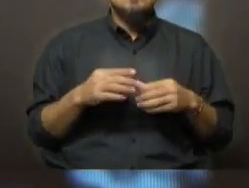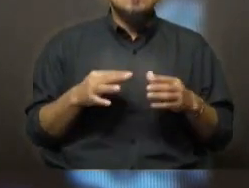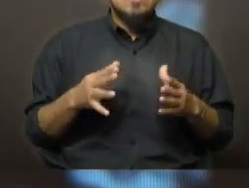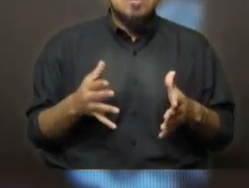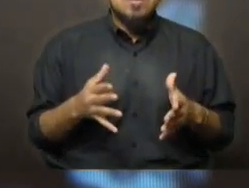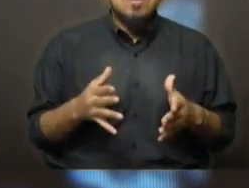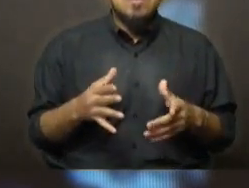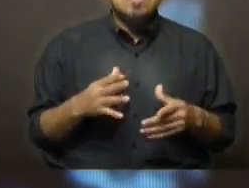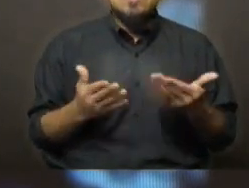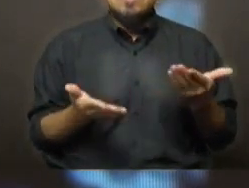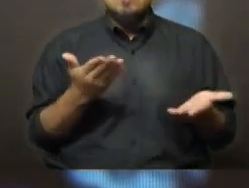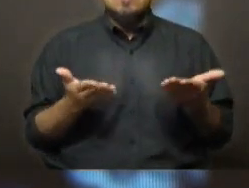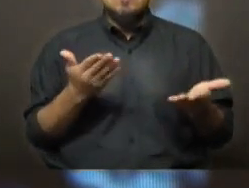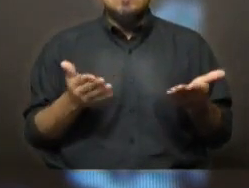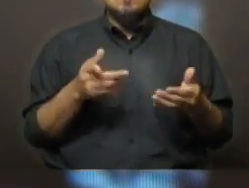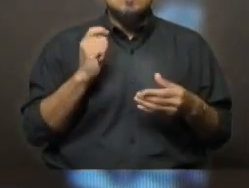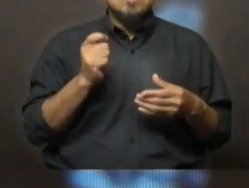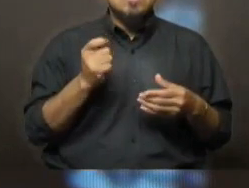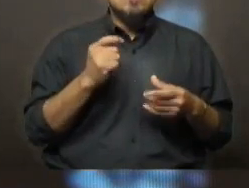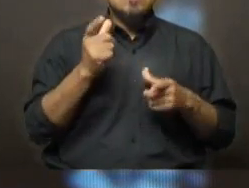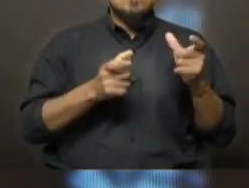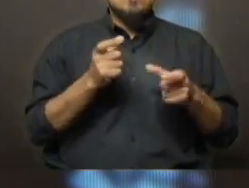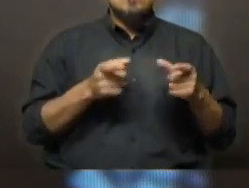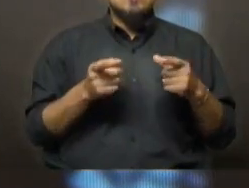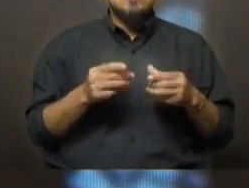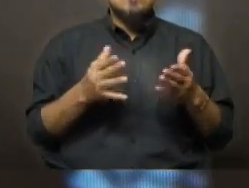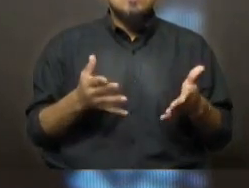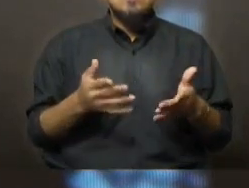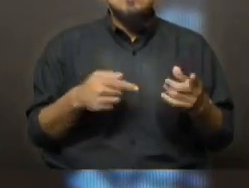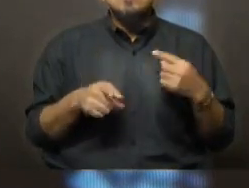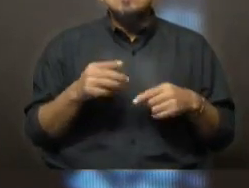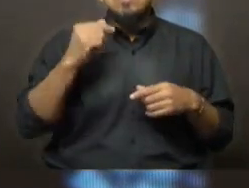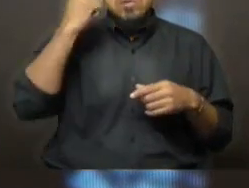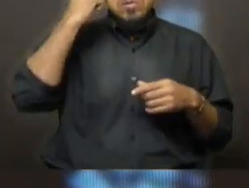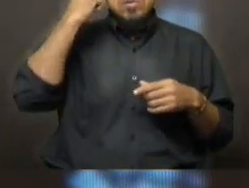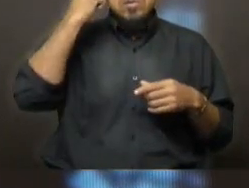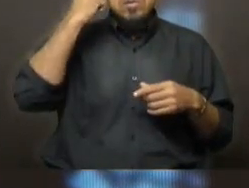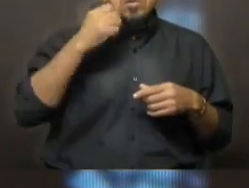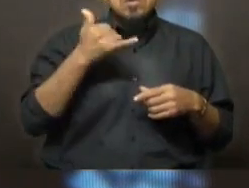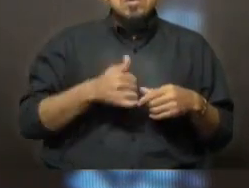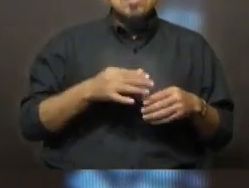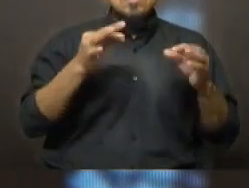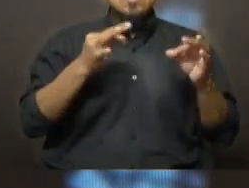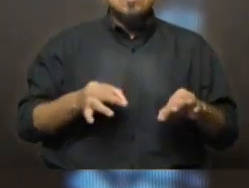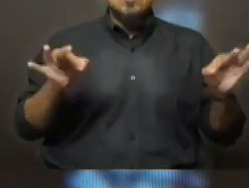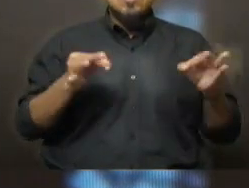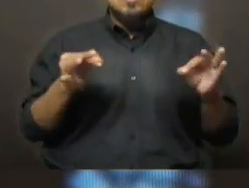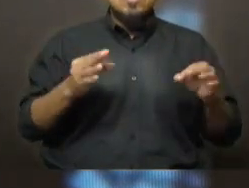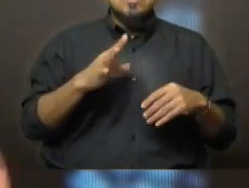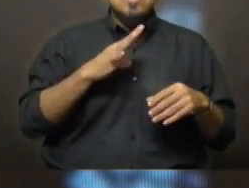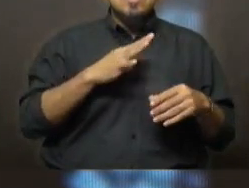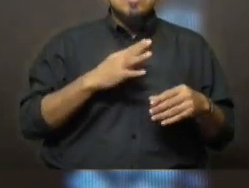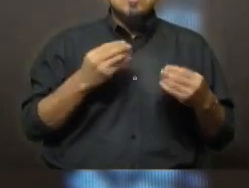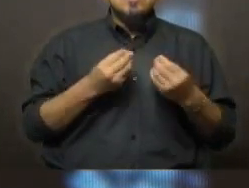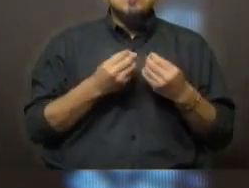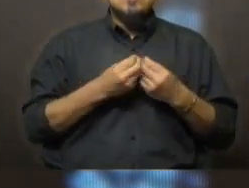que evalúan? ¿Y quiénes son esas personas que evalúan? ¿Qué formación tienen? ¿Qué experiencia tienen en el ámbito de la música? Porque hay mucha gente que es de